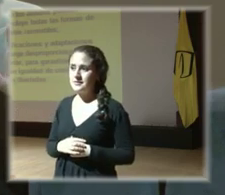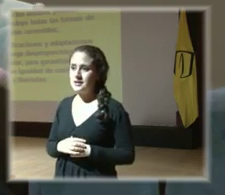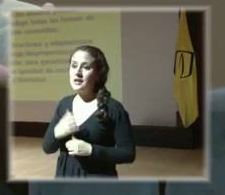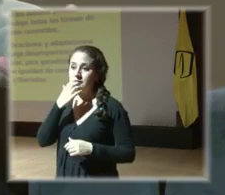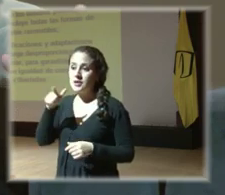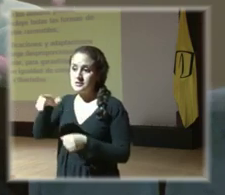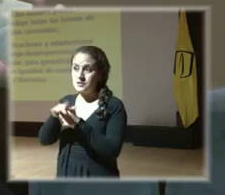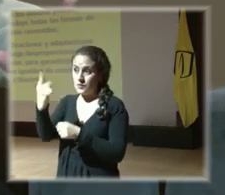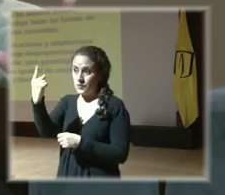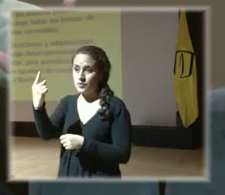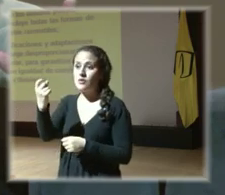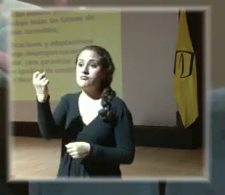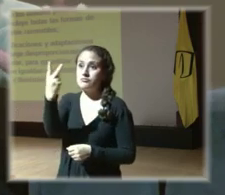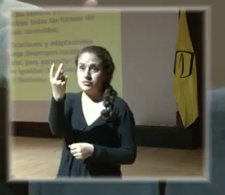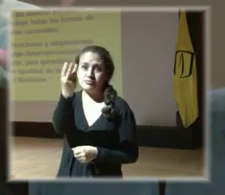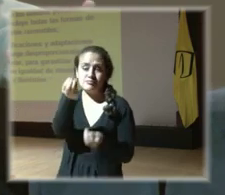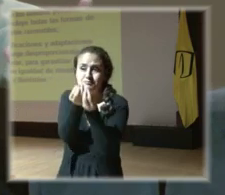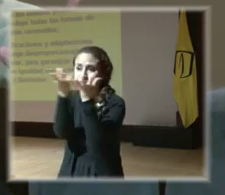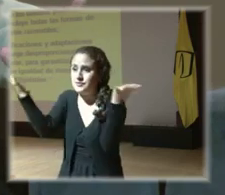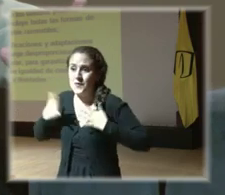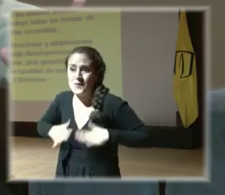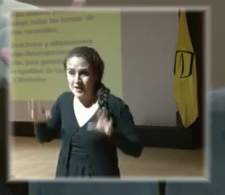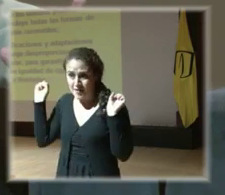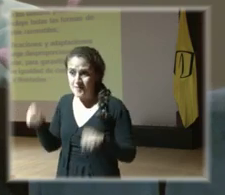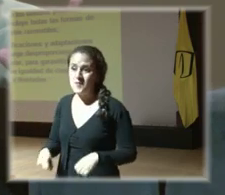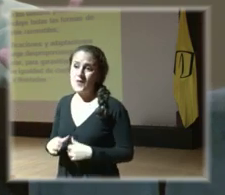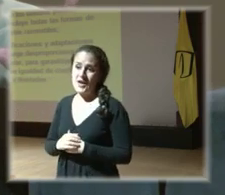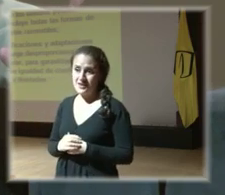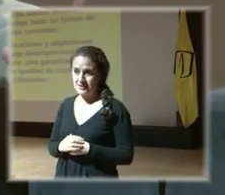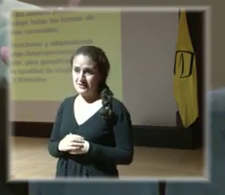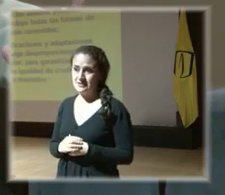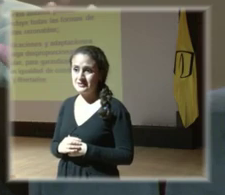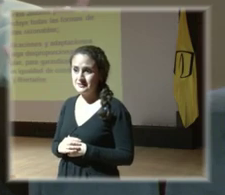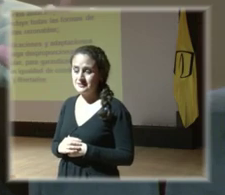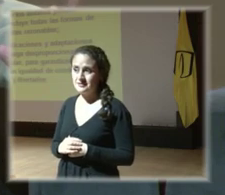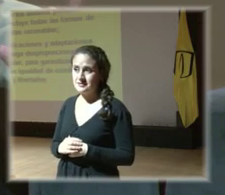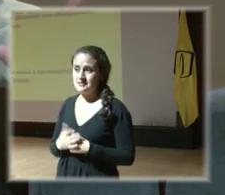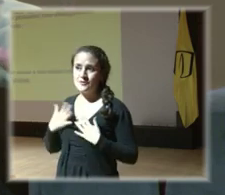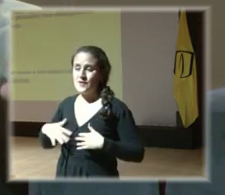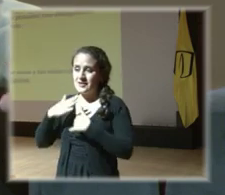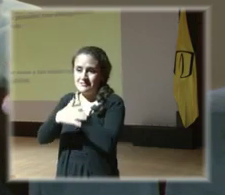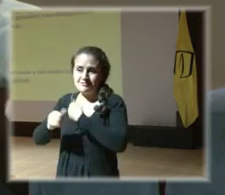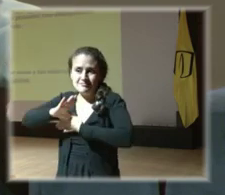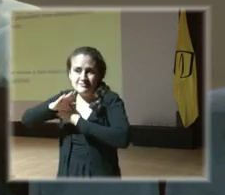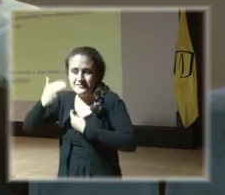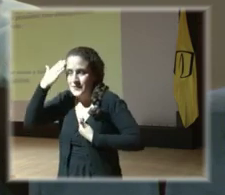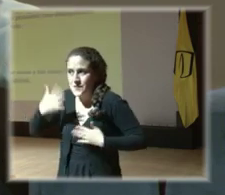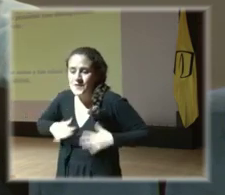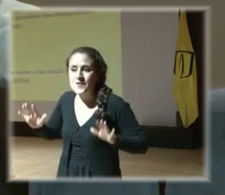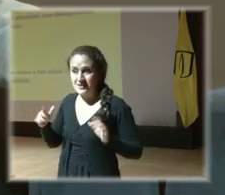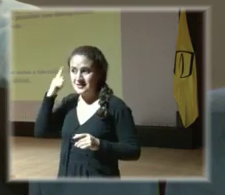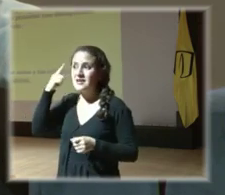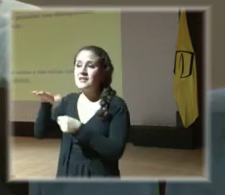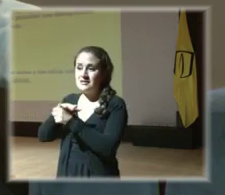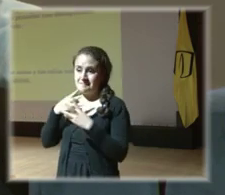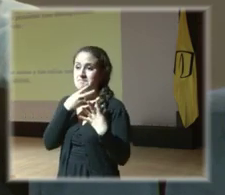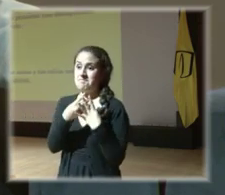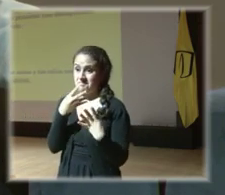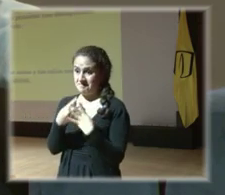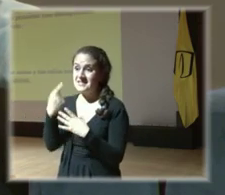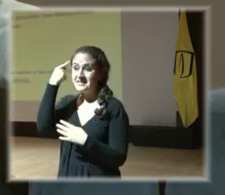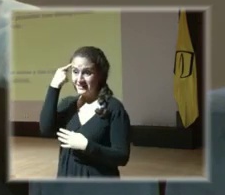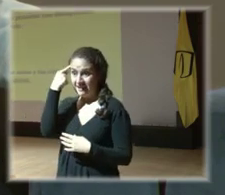él y le puede pasar a todo el mundo, incluso es un problema que creo que de toda la región, ¿no? Lo que sabemos que sucede en las prisiones o lo que sucede en